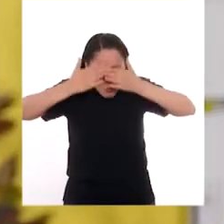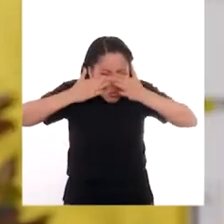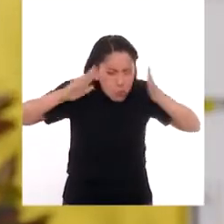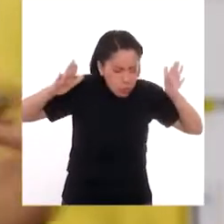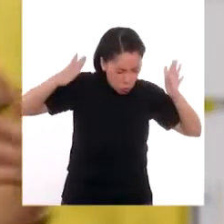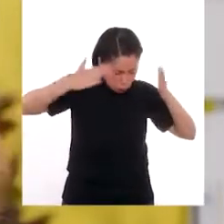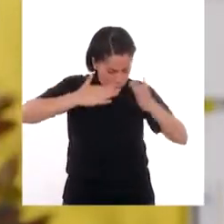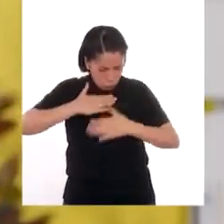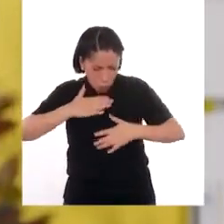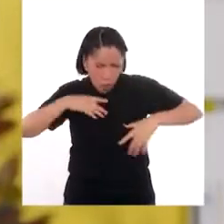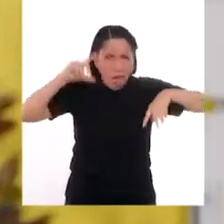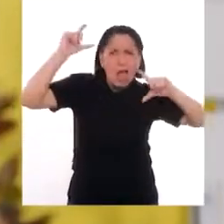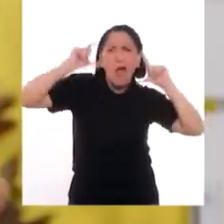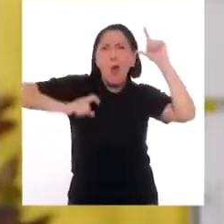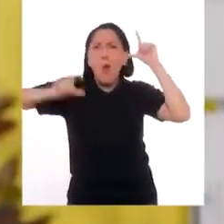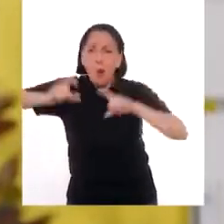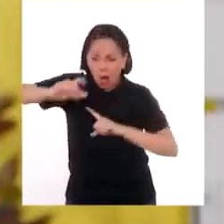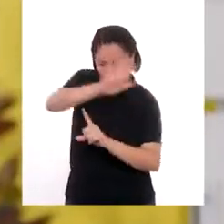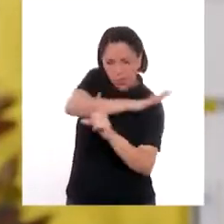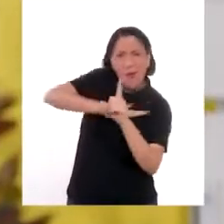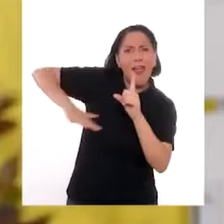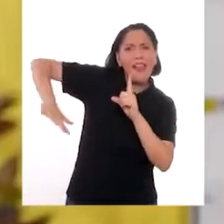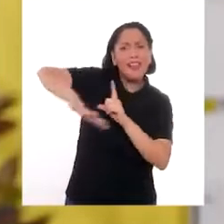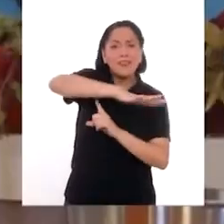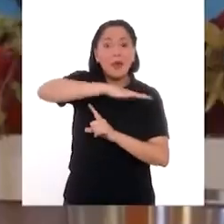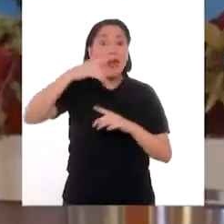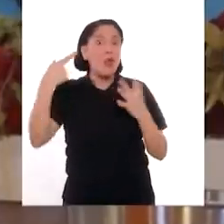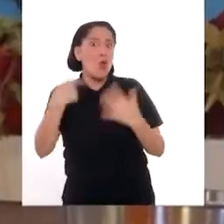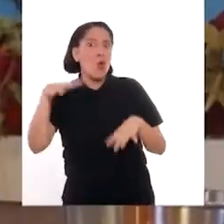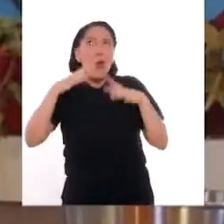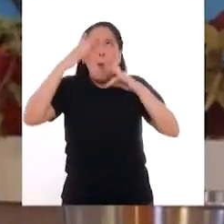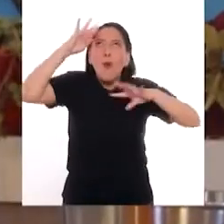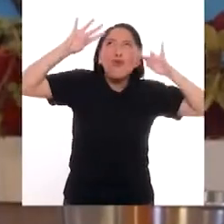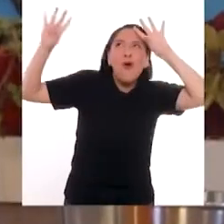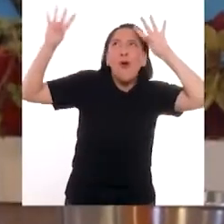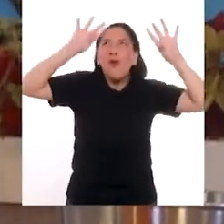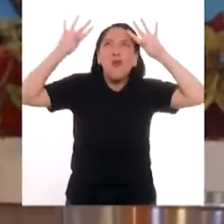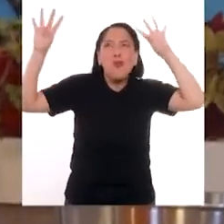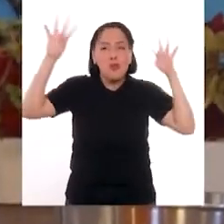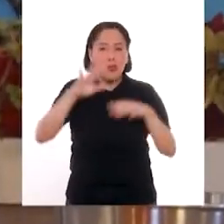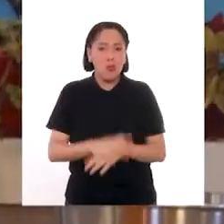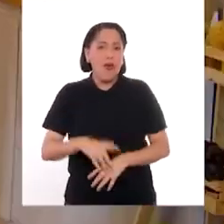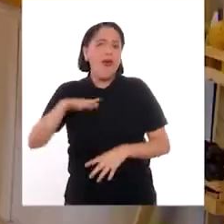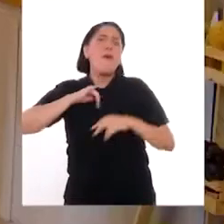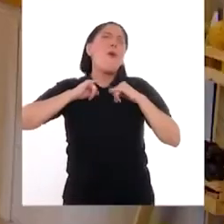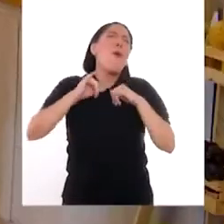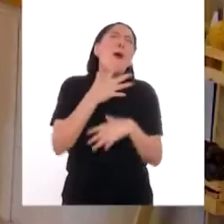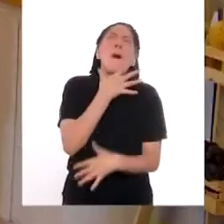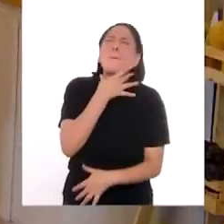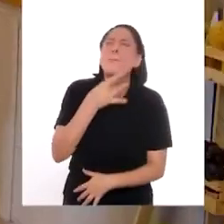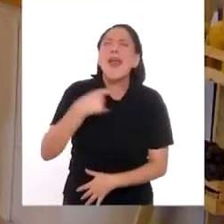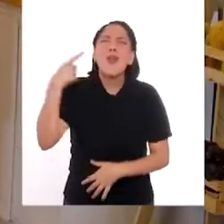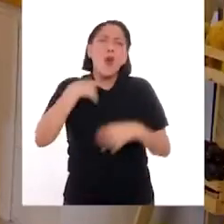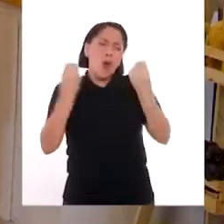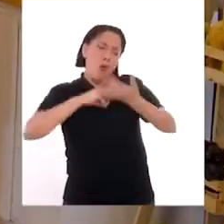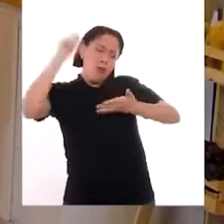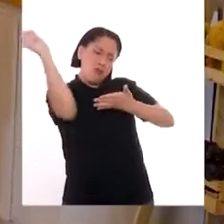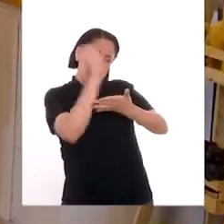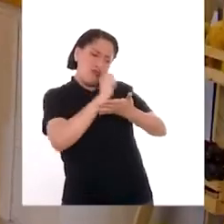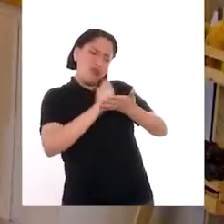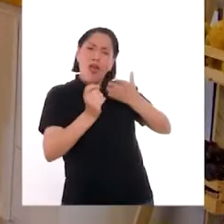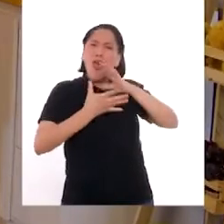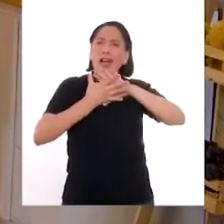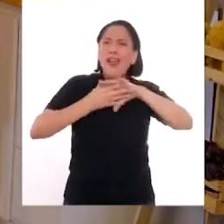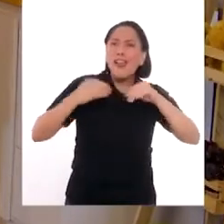explora a través del cuerpo con el gesto y el espacio. Y con mucha imaginación. A mí me encantó crear